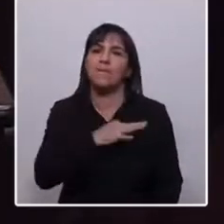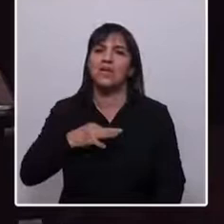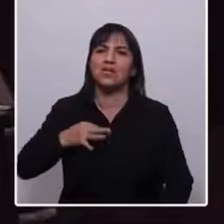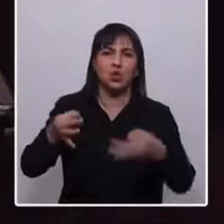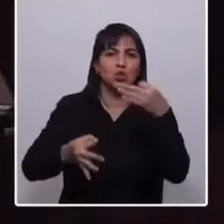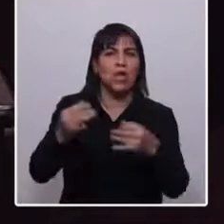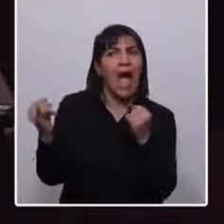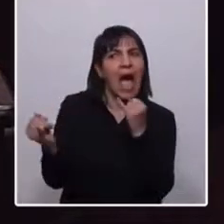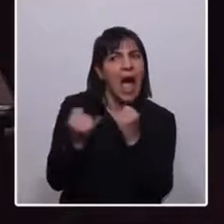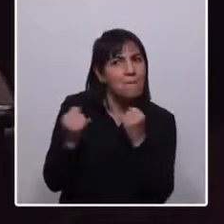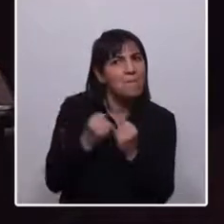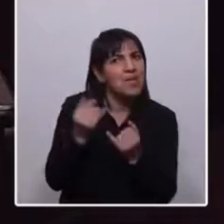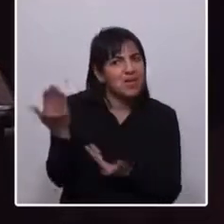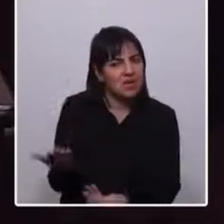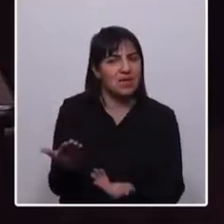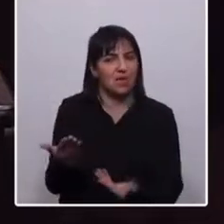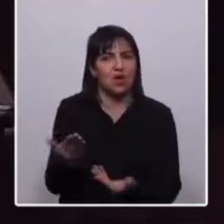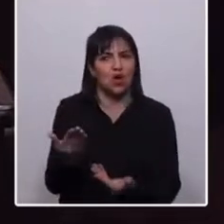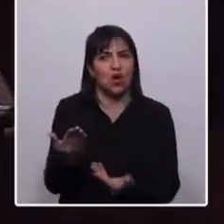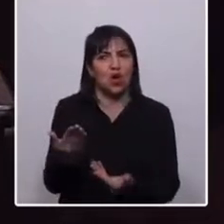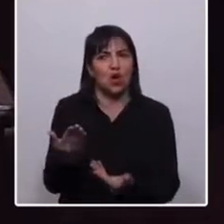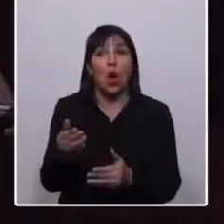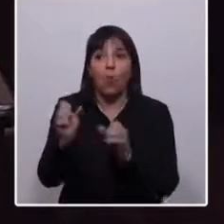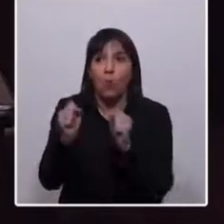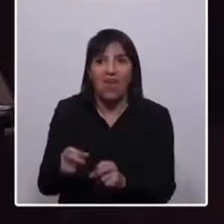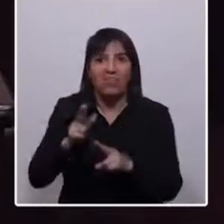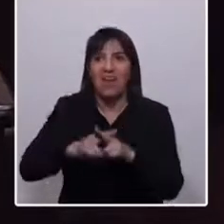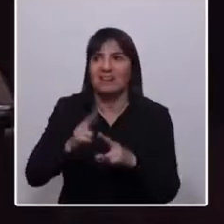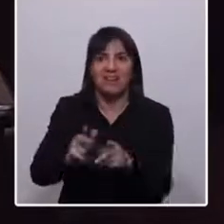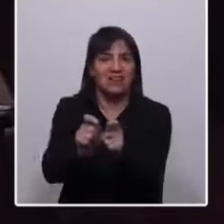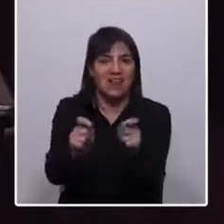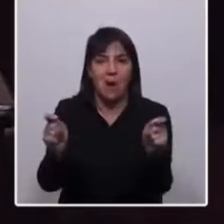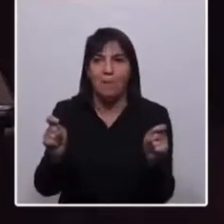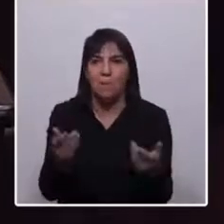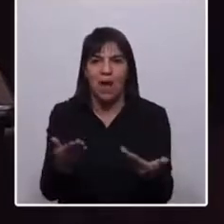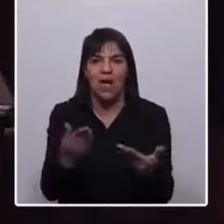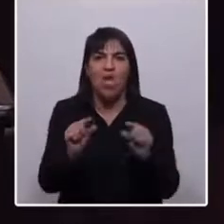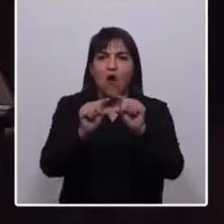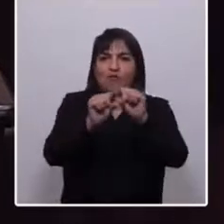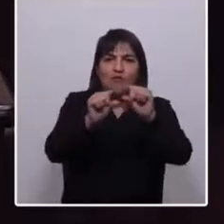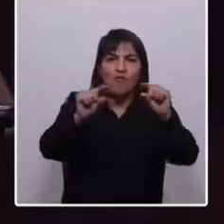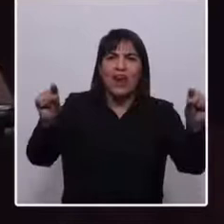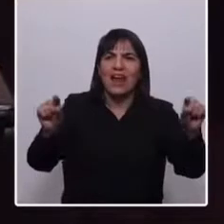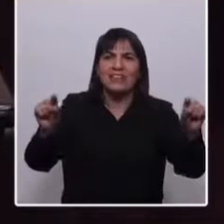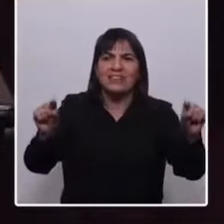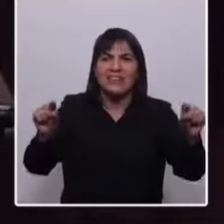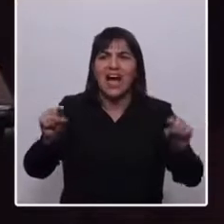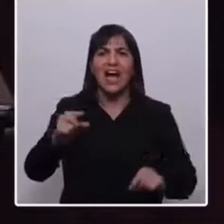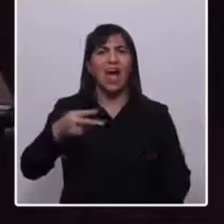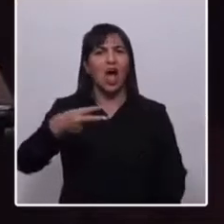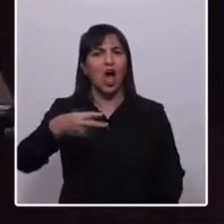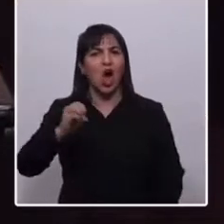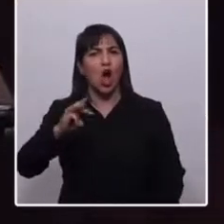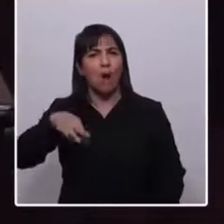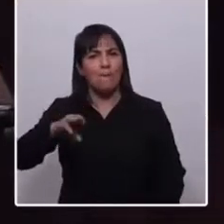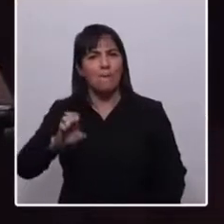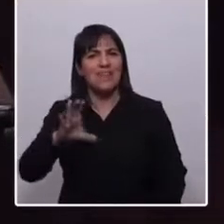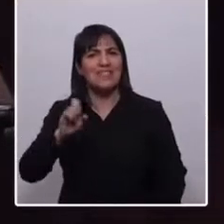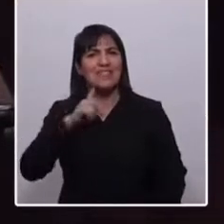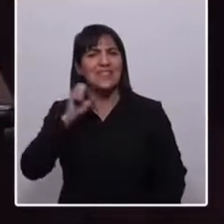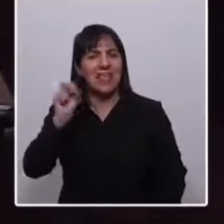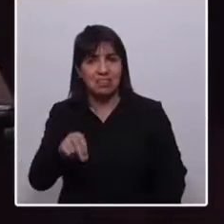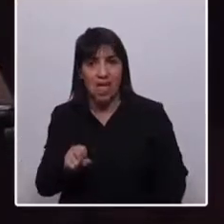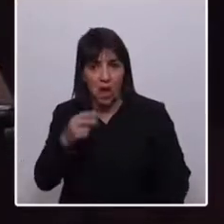Me pregunto, teniendo tantos recursos disponibles para hacer buenas campañas, ocuparon una frase que es del Home Center Sodimac. Métanse a la página del Sodimac. ¿Qué